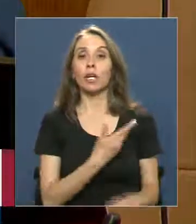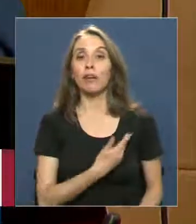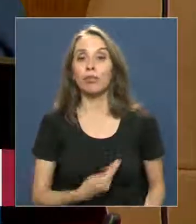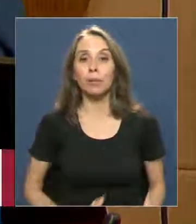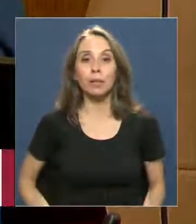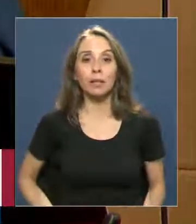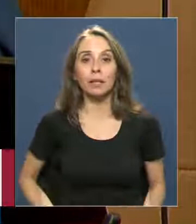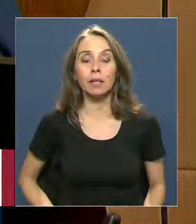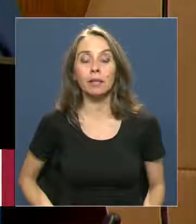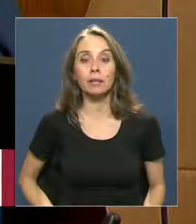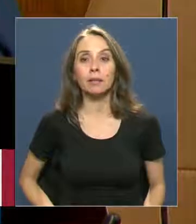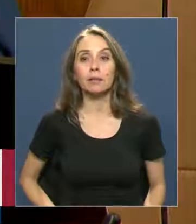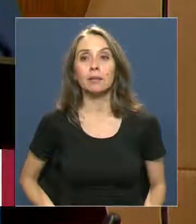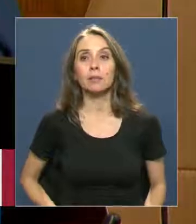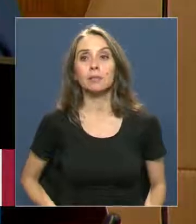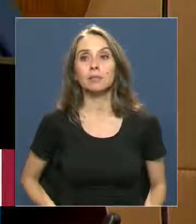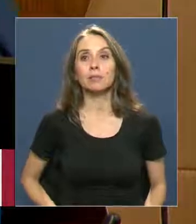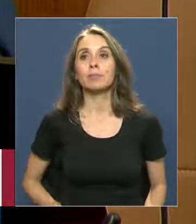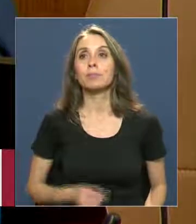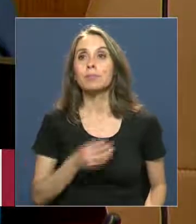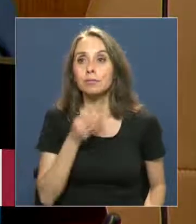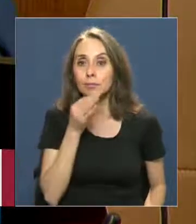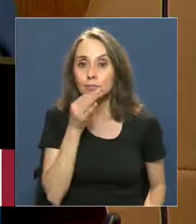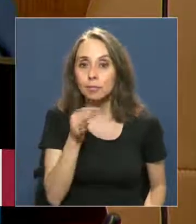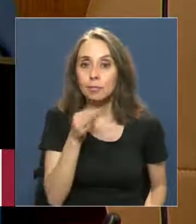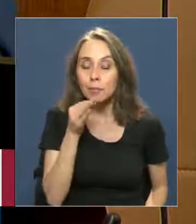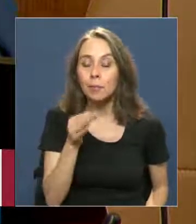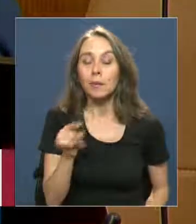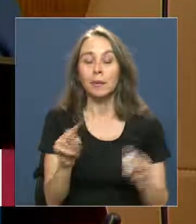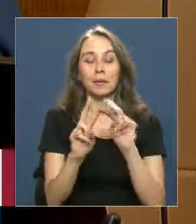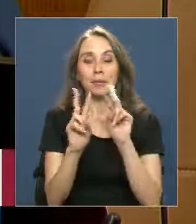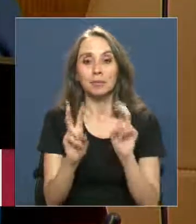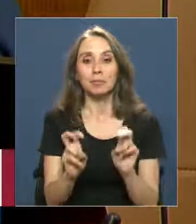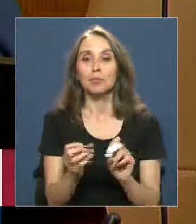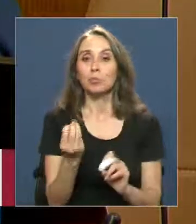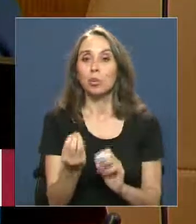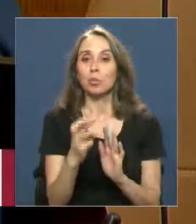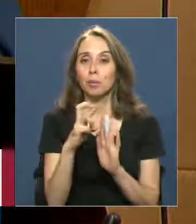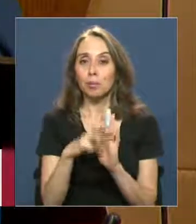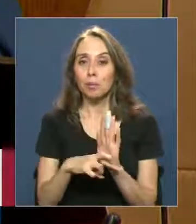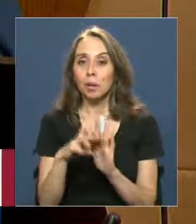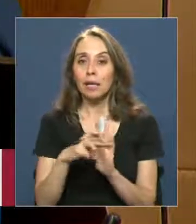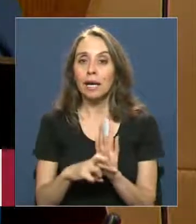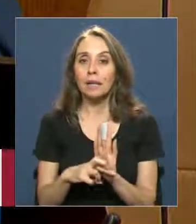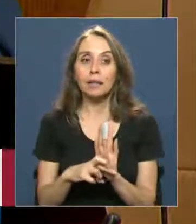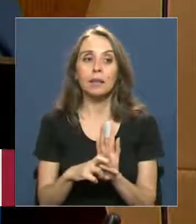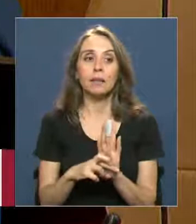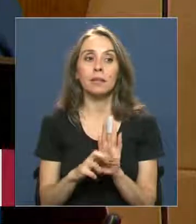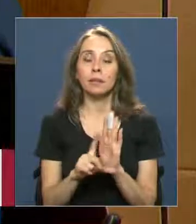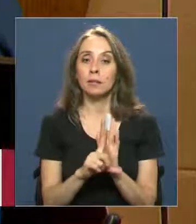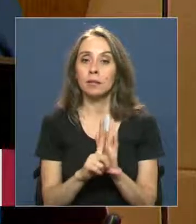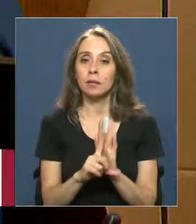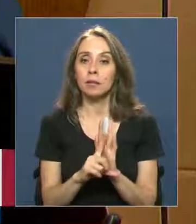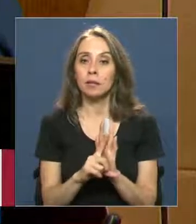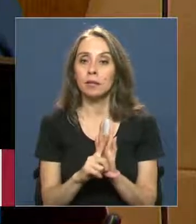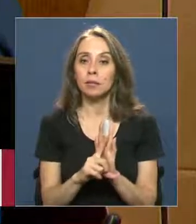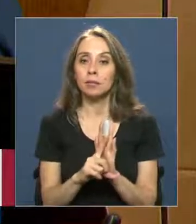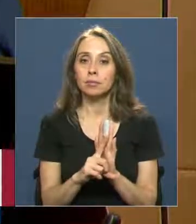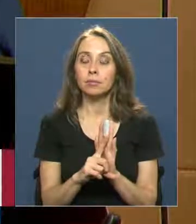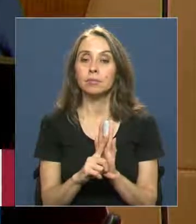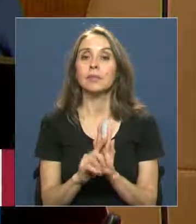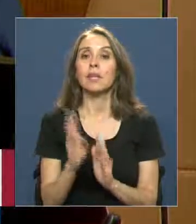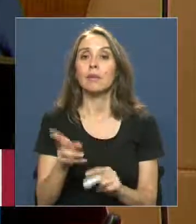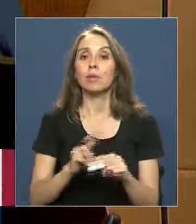Creo que aquí se ha dicho muchas cosas respecto a este muy buen proyecto, pero lamentablemente tenemos